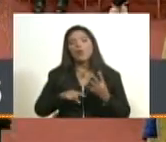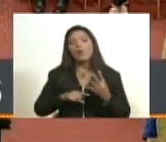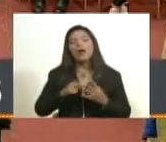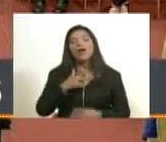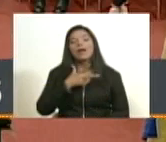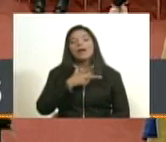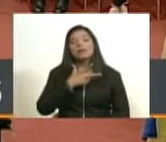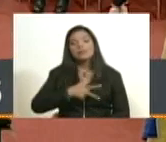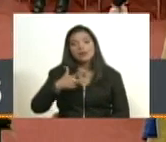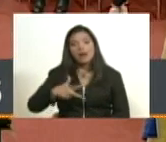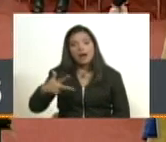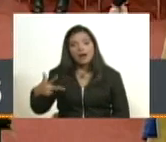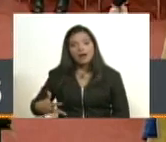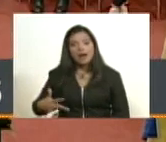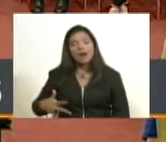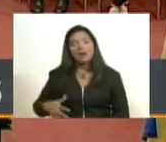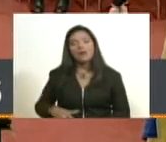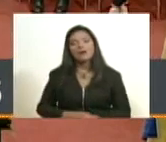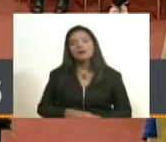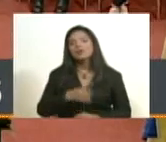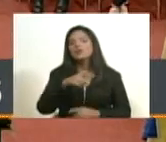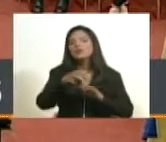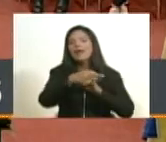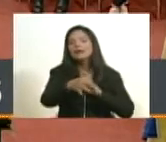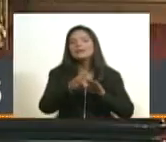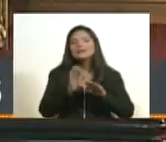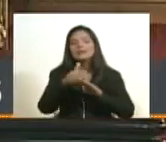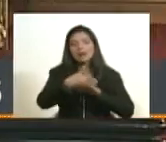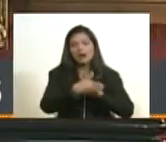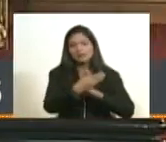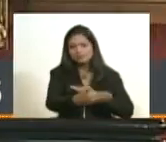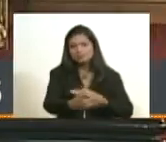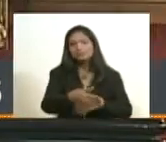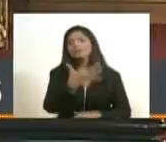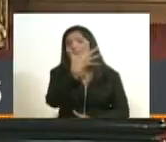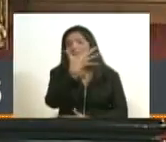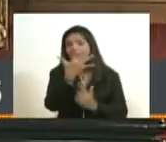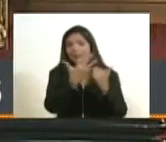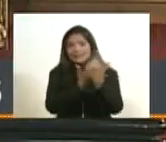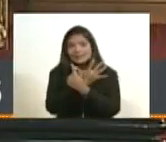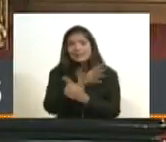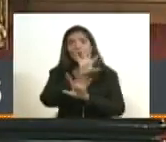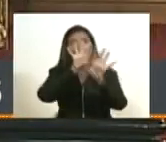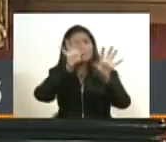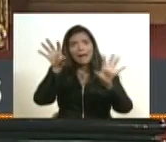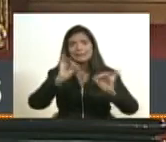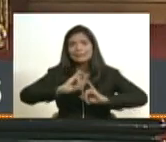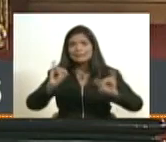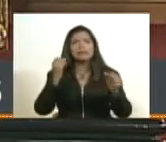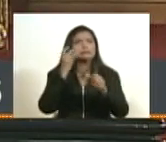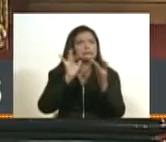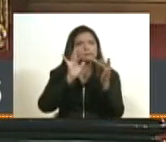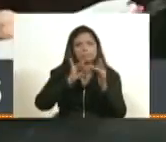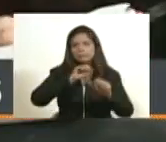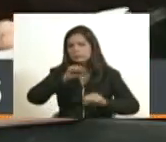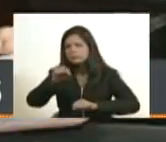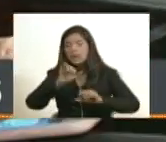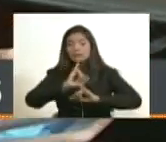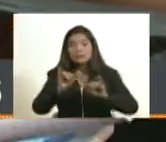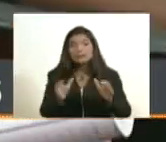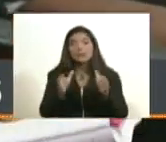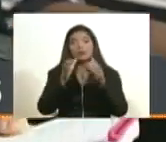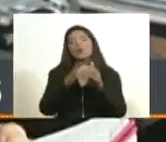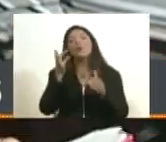Nicaragua y San Vicente y las Granadinas. Esos 5 países, bueno, ya están haciendo gestiones, se reunieron con